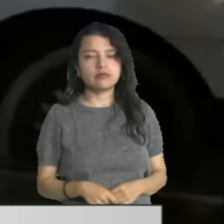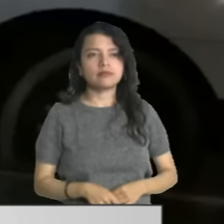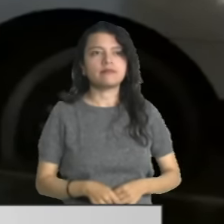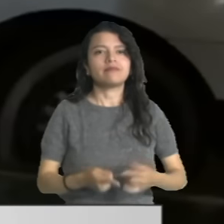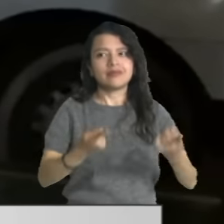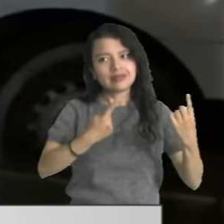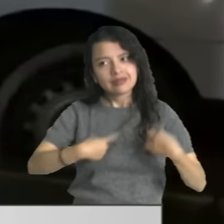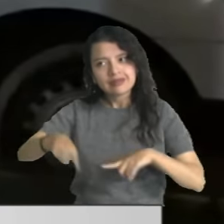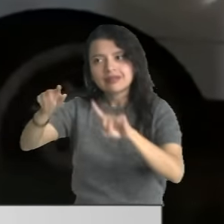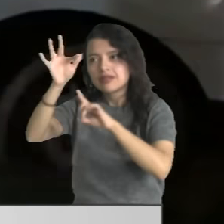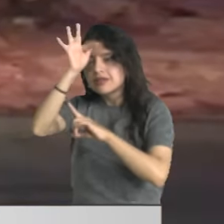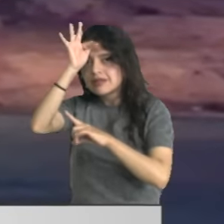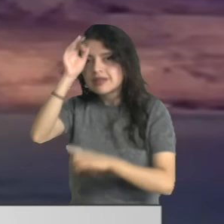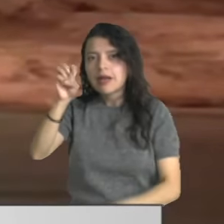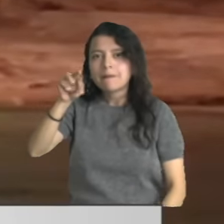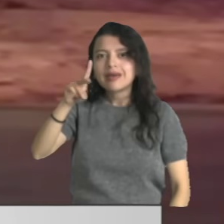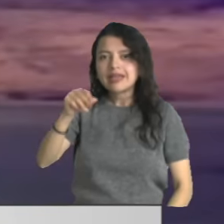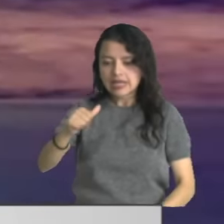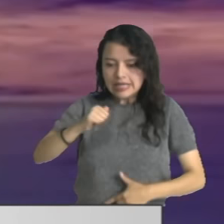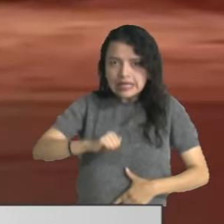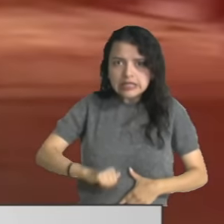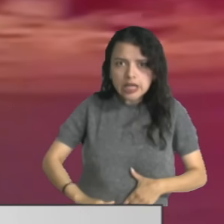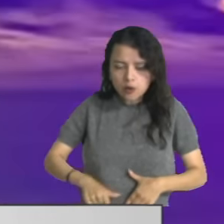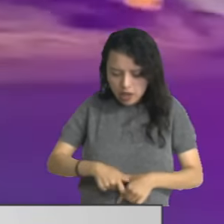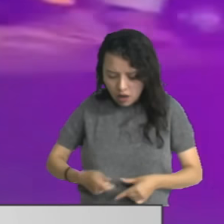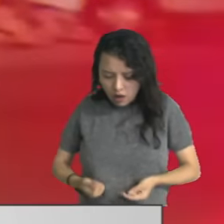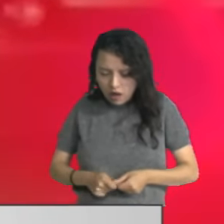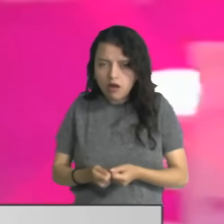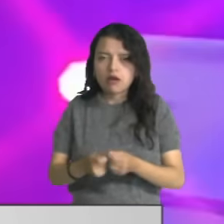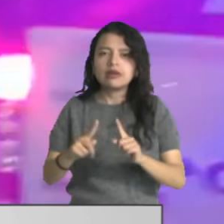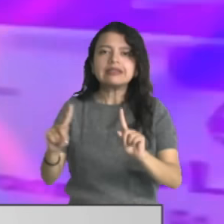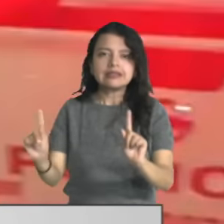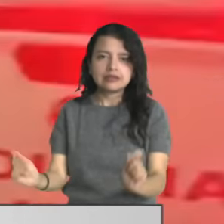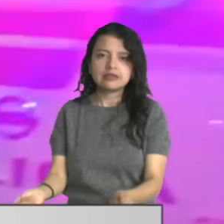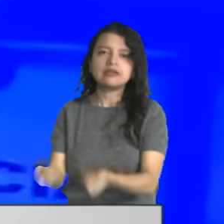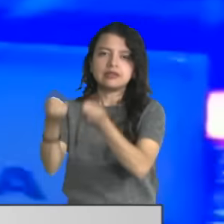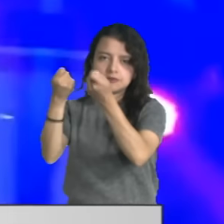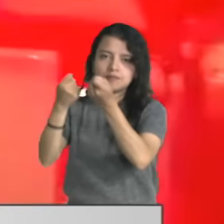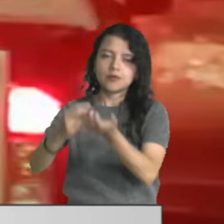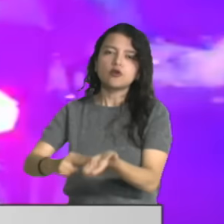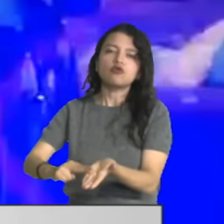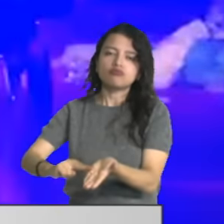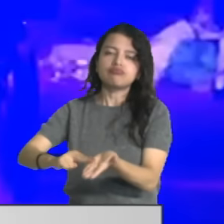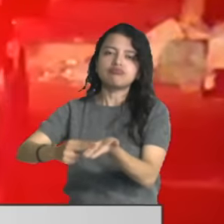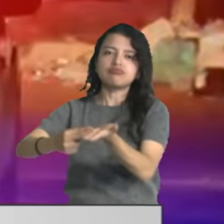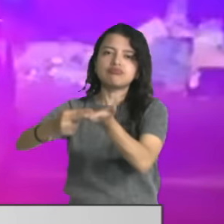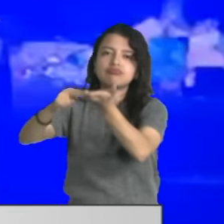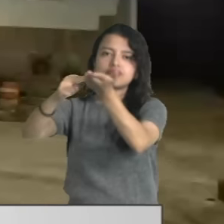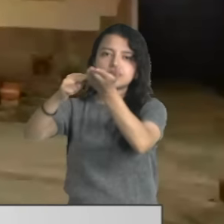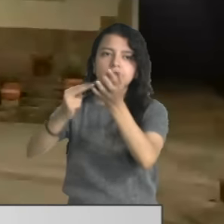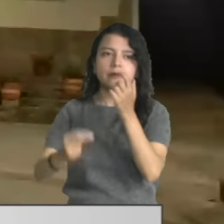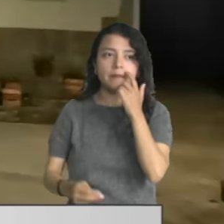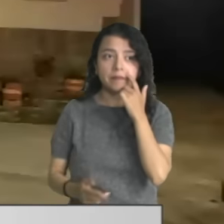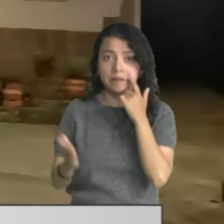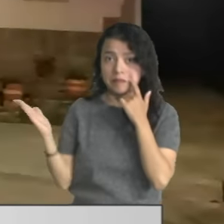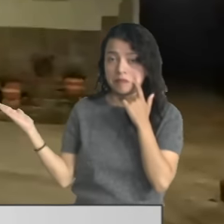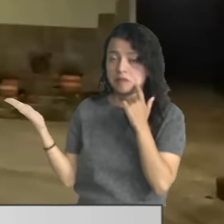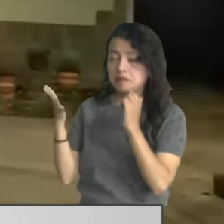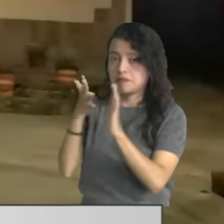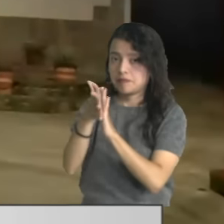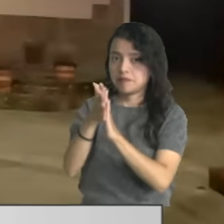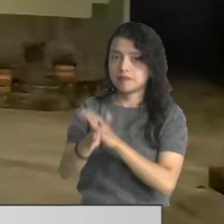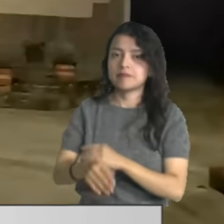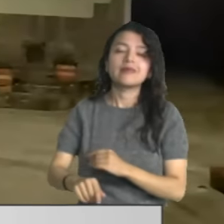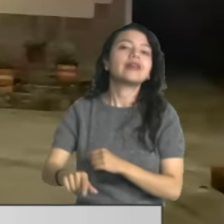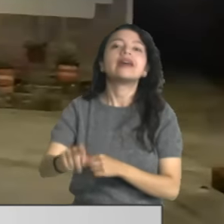de cirugía en la clínica Mederi y ya se reincorporará nuevamente a sus actividades cotidianas. Escuchemos a continuación al comandante de policía de la estación de Mártires